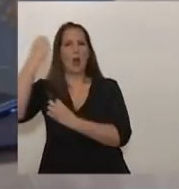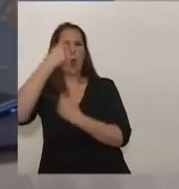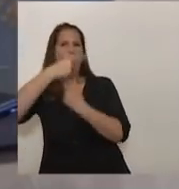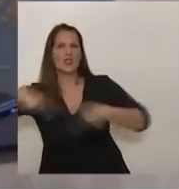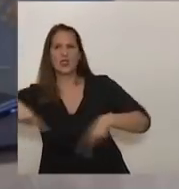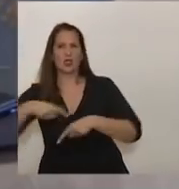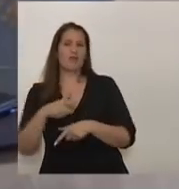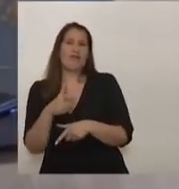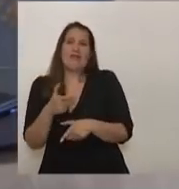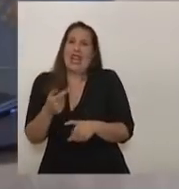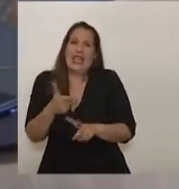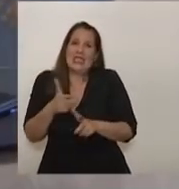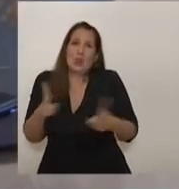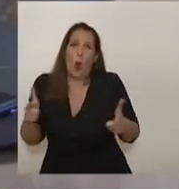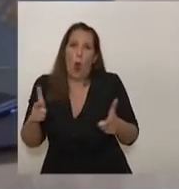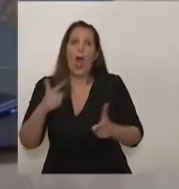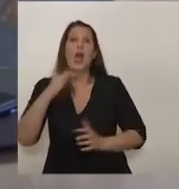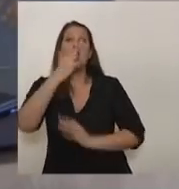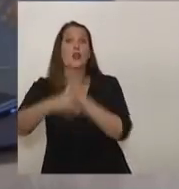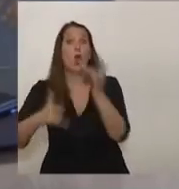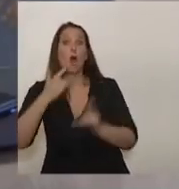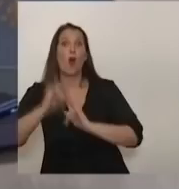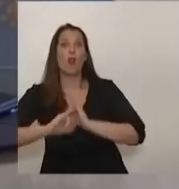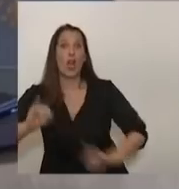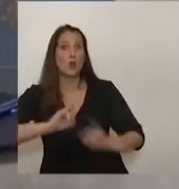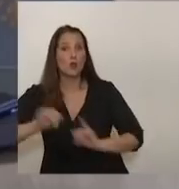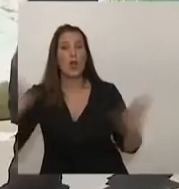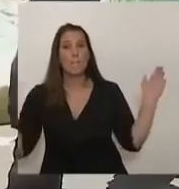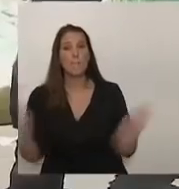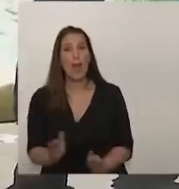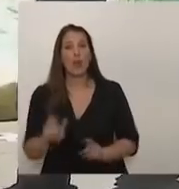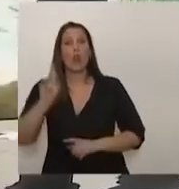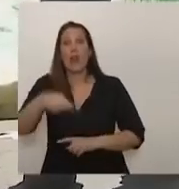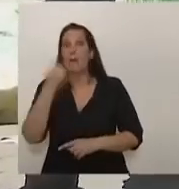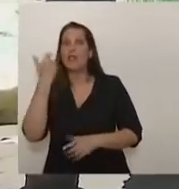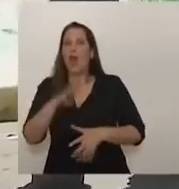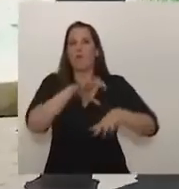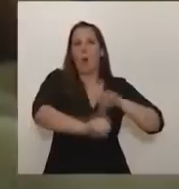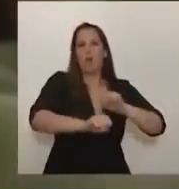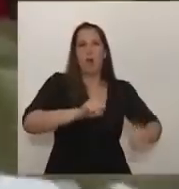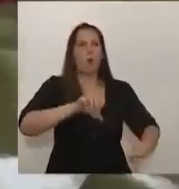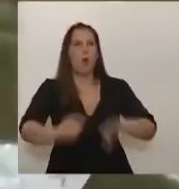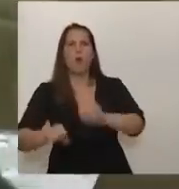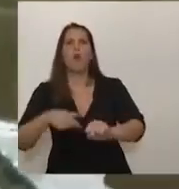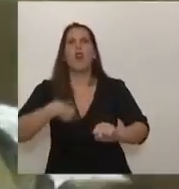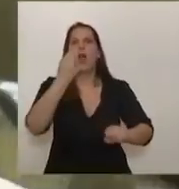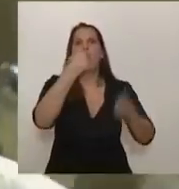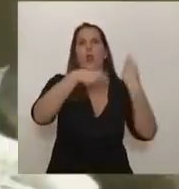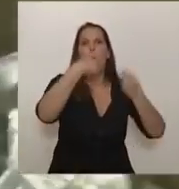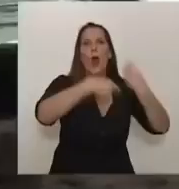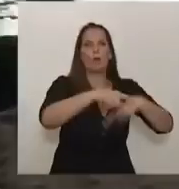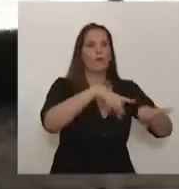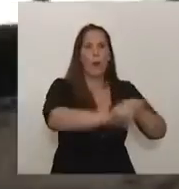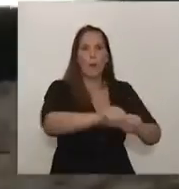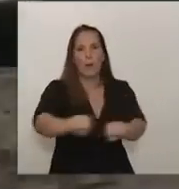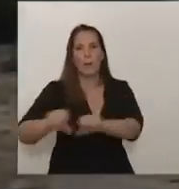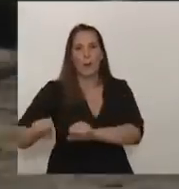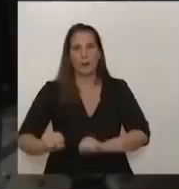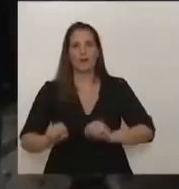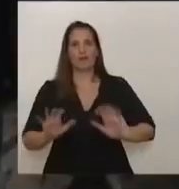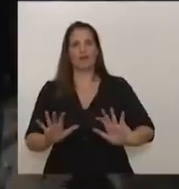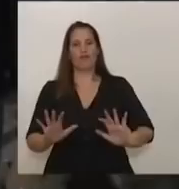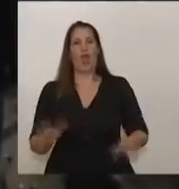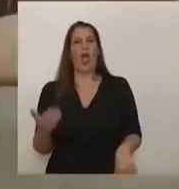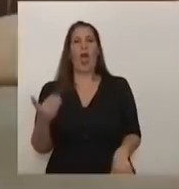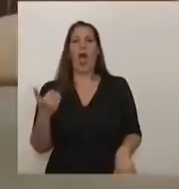Y tuvimos récords históricos de incautaciones de droga. Esta lucha debe continuar. Argentina ya no es